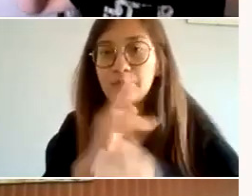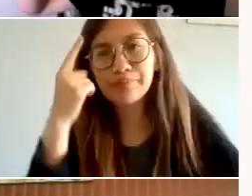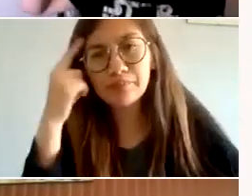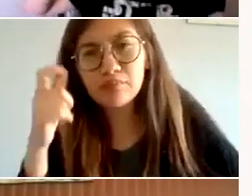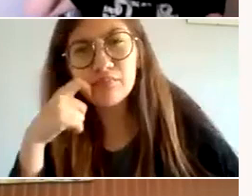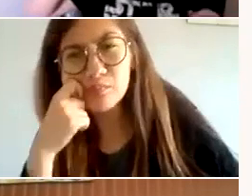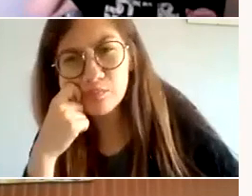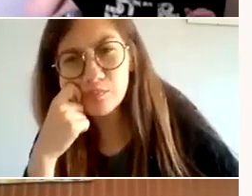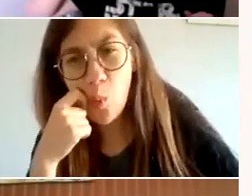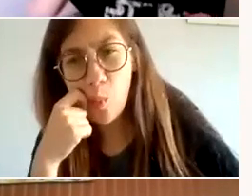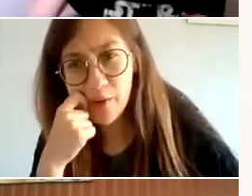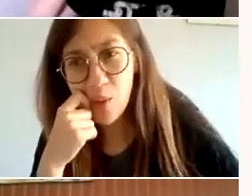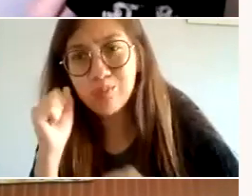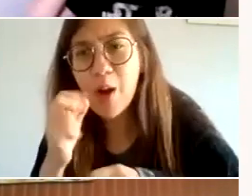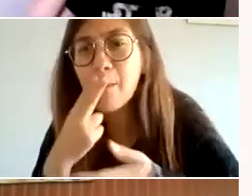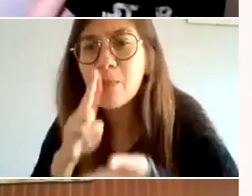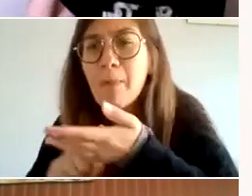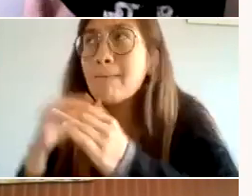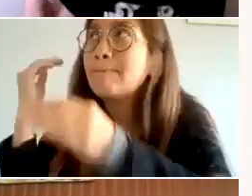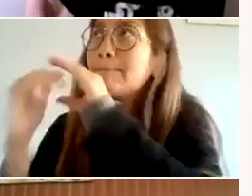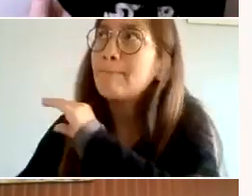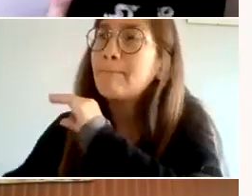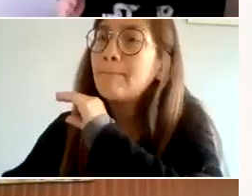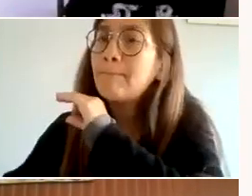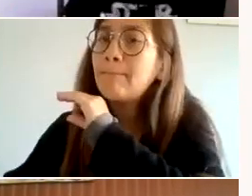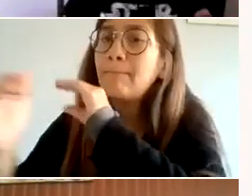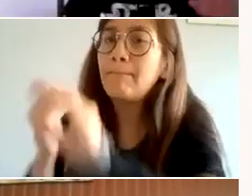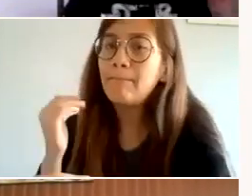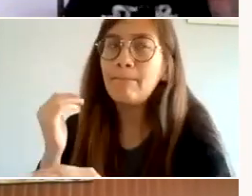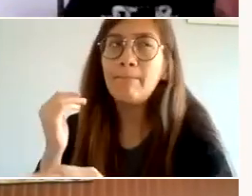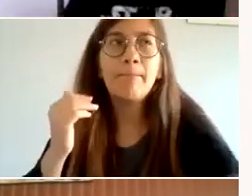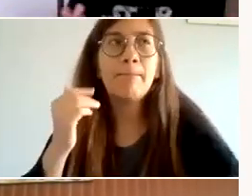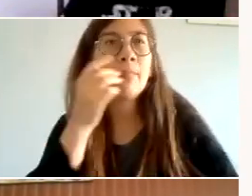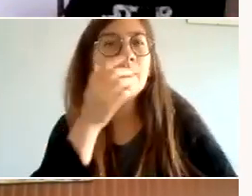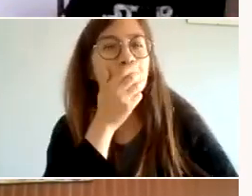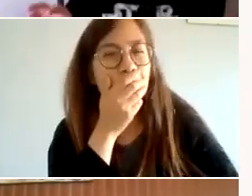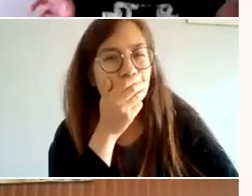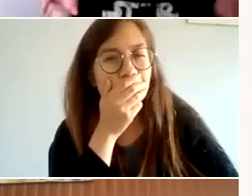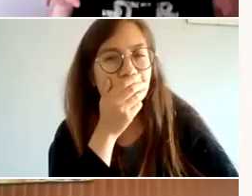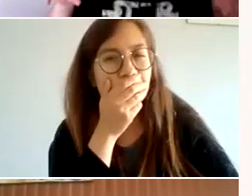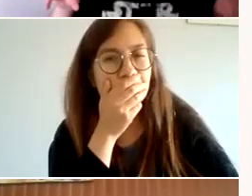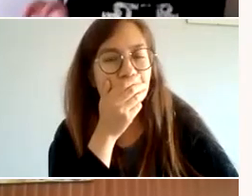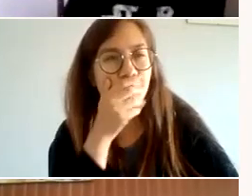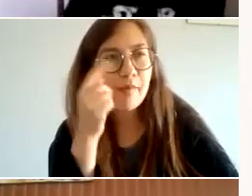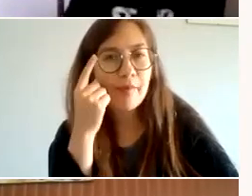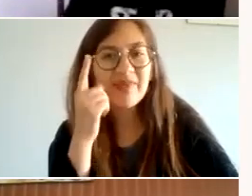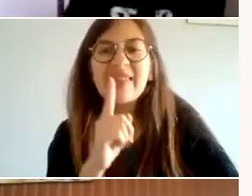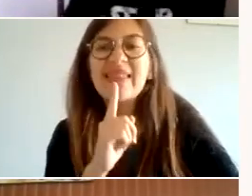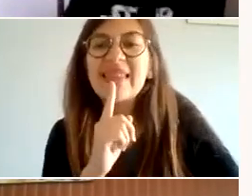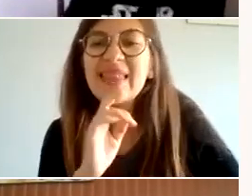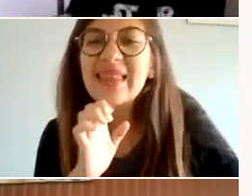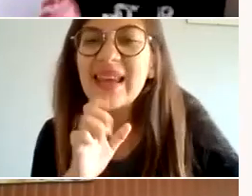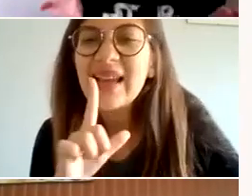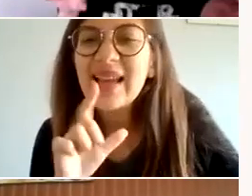Francia y podían llegar en un tema de minutos. Sin embargo, entre un computador y otro no había esta